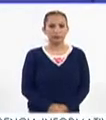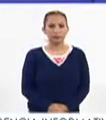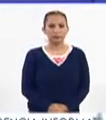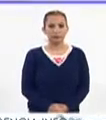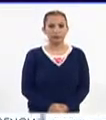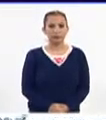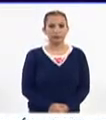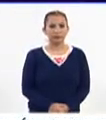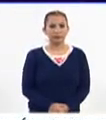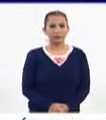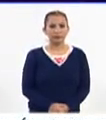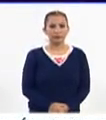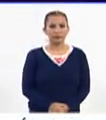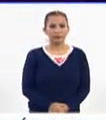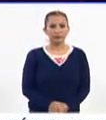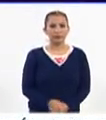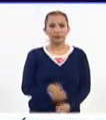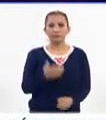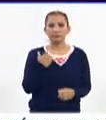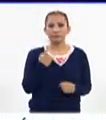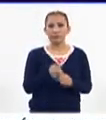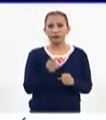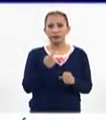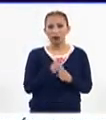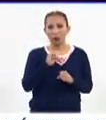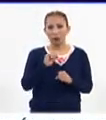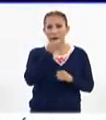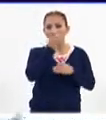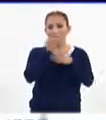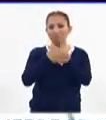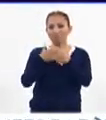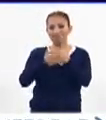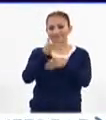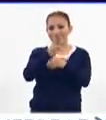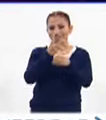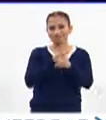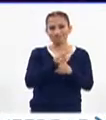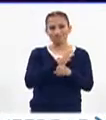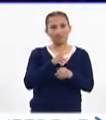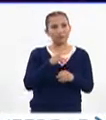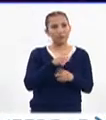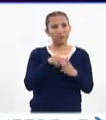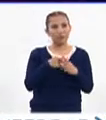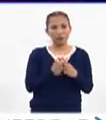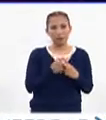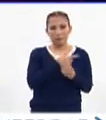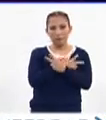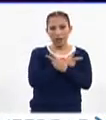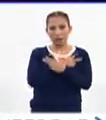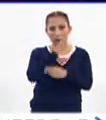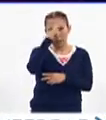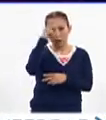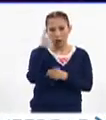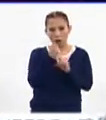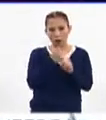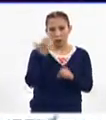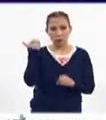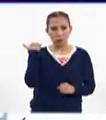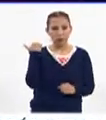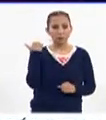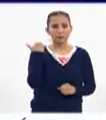Bueno, pues principalmente al salir la convocatoria, salió en las vacaciones de verano del año